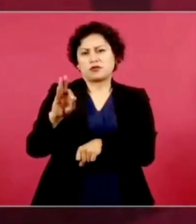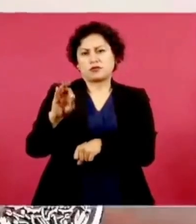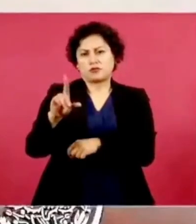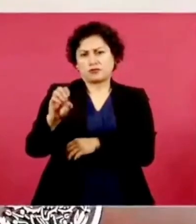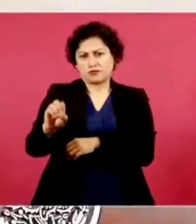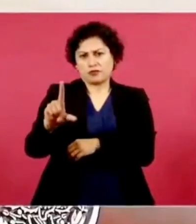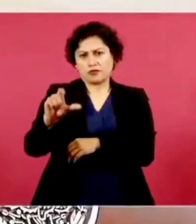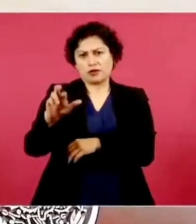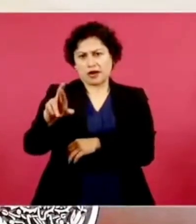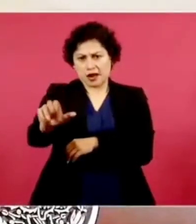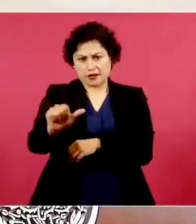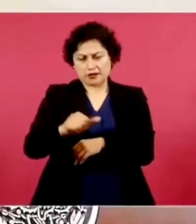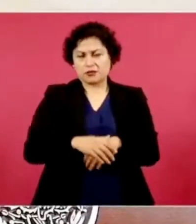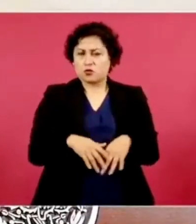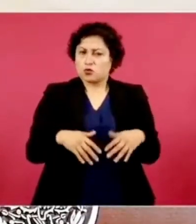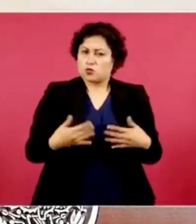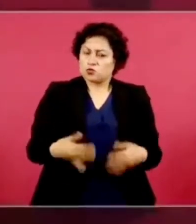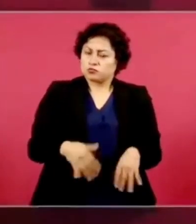Y